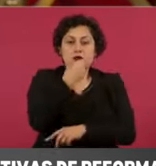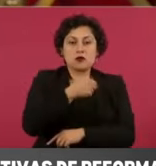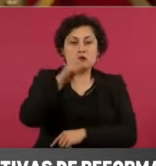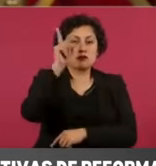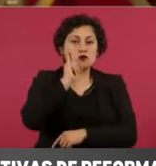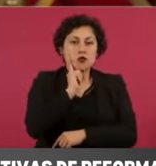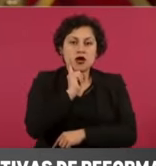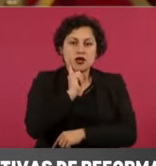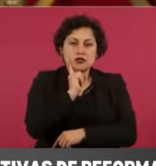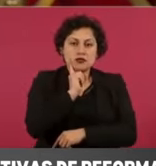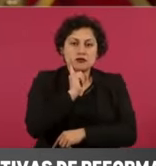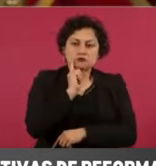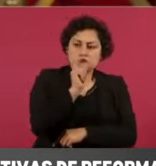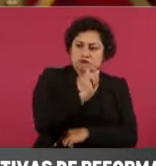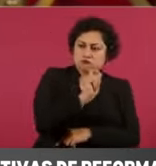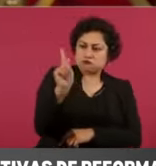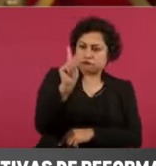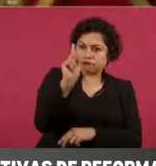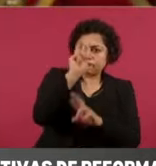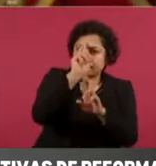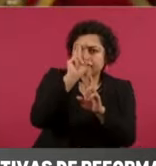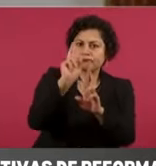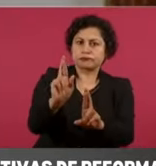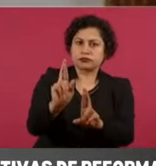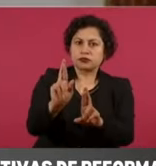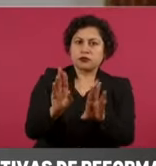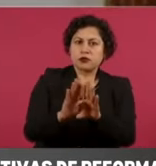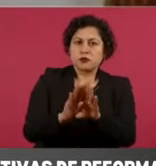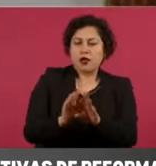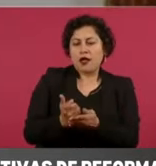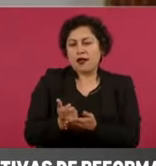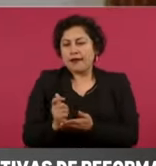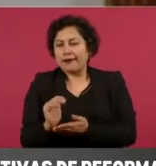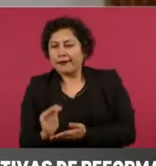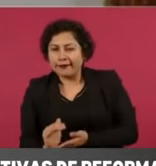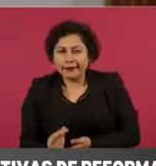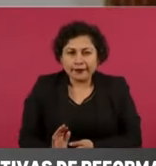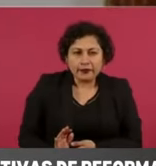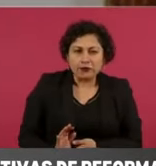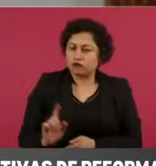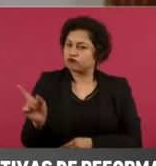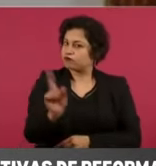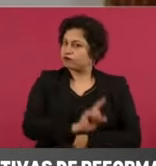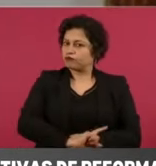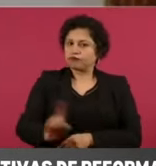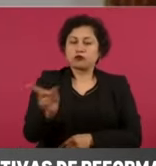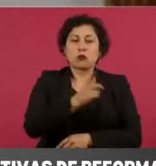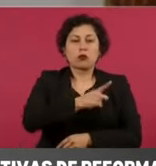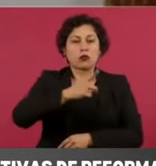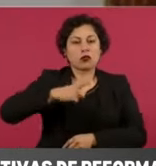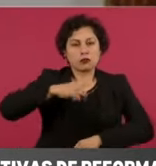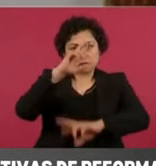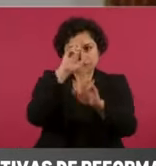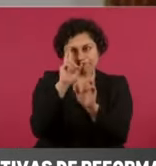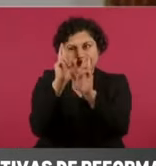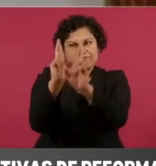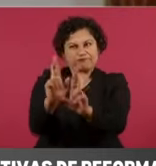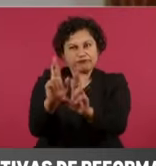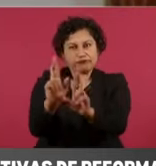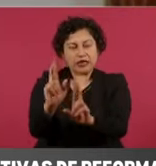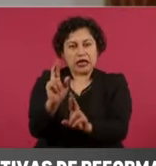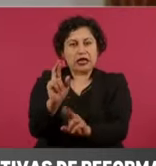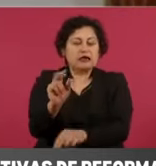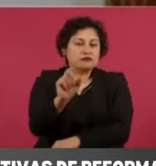regatearles sus derechos laborales, nunca más desprestigiar al